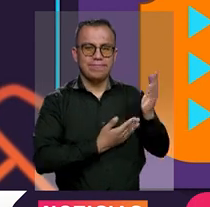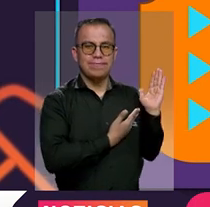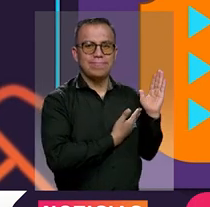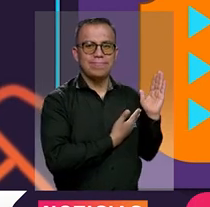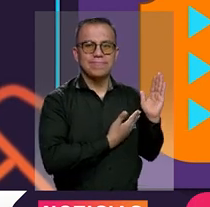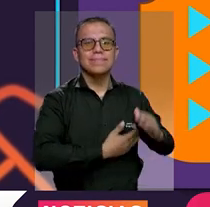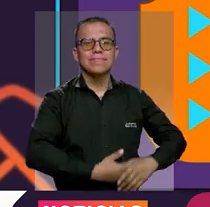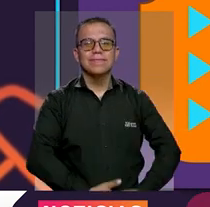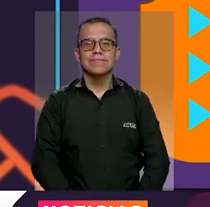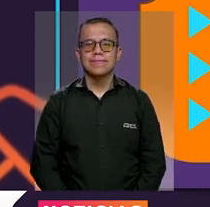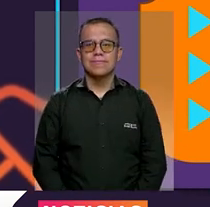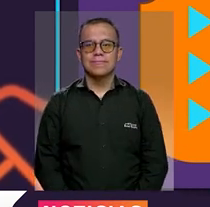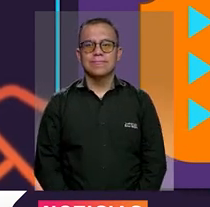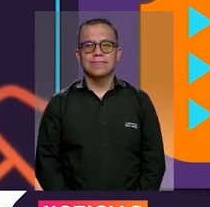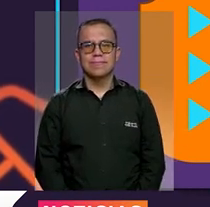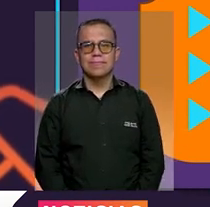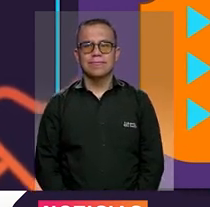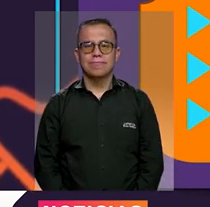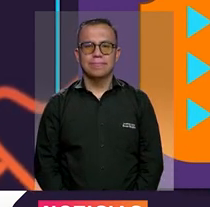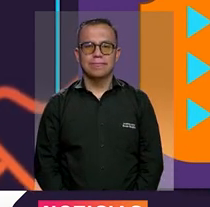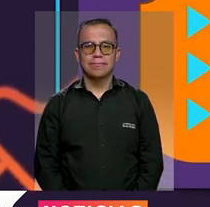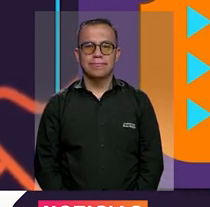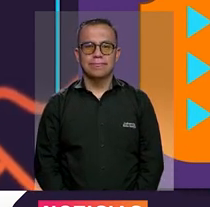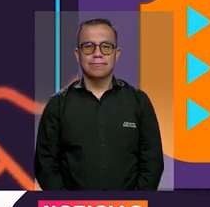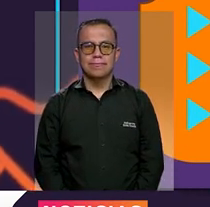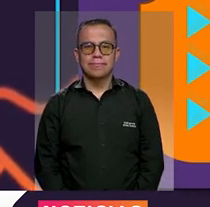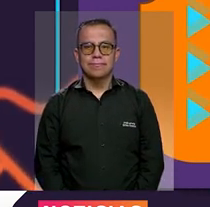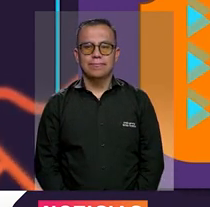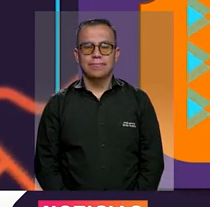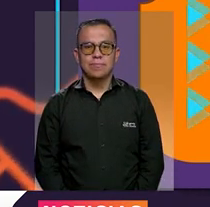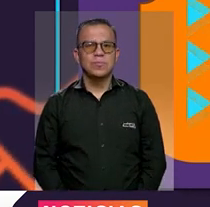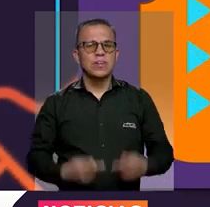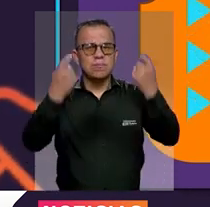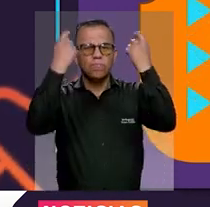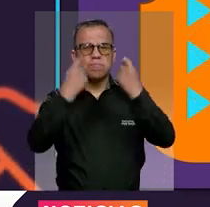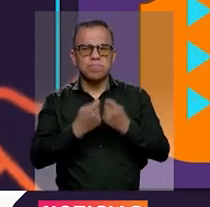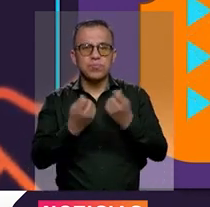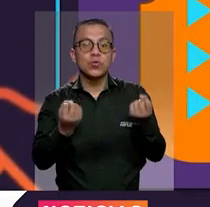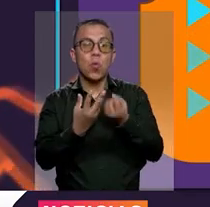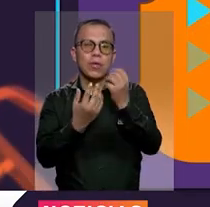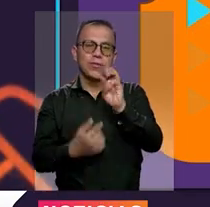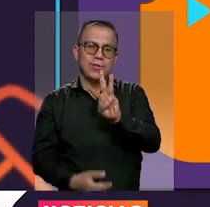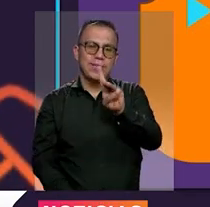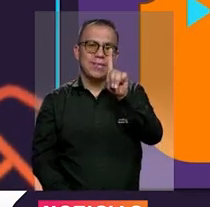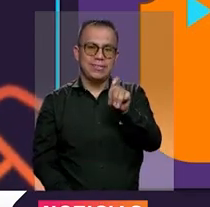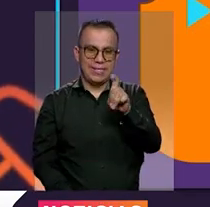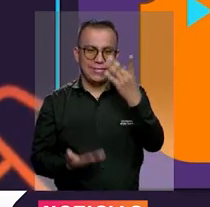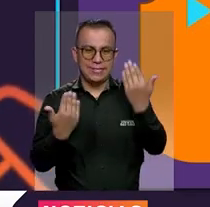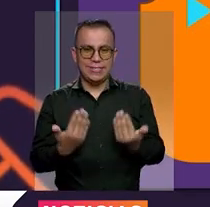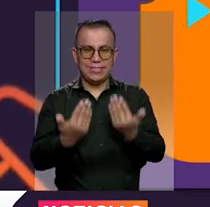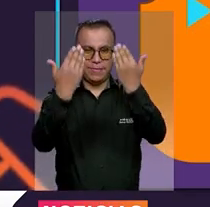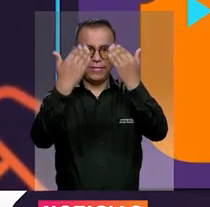Cogua, Facatativá, Fomeque, Fúquene y Gachetá. En total serán 36 los municipios beneficiados.